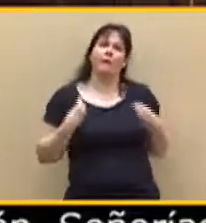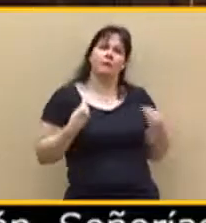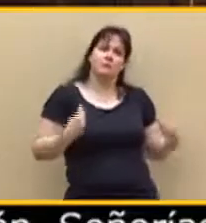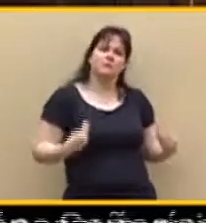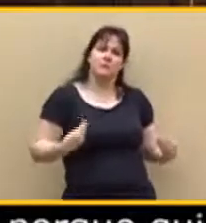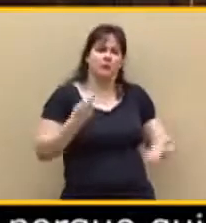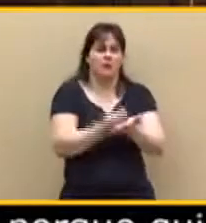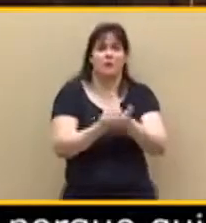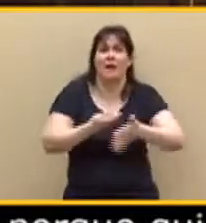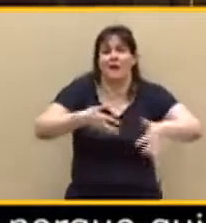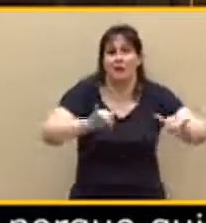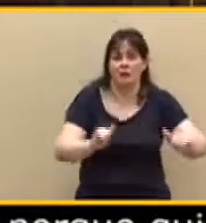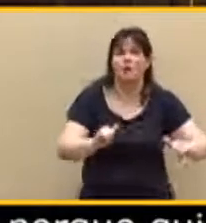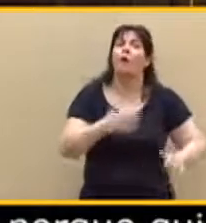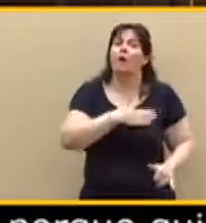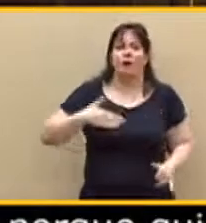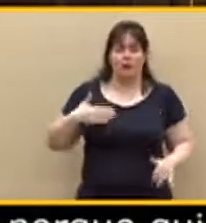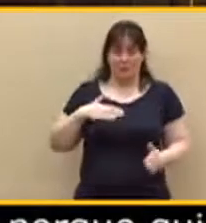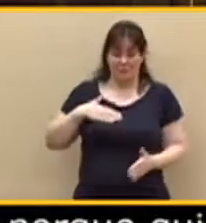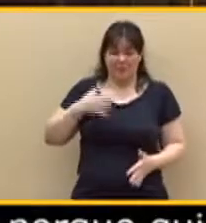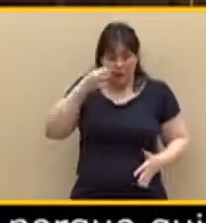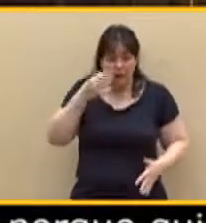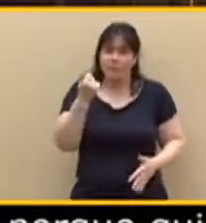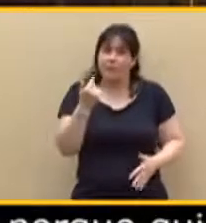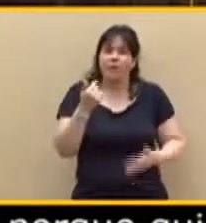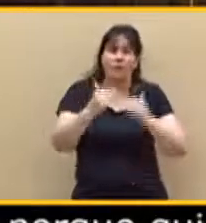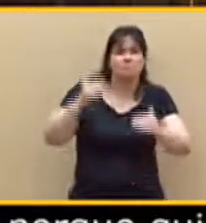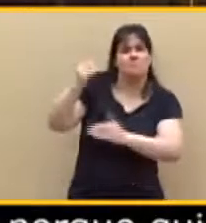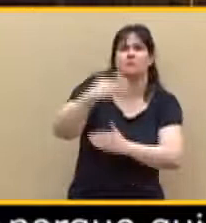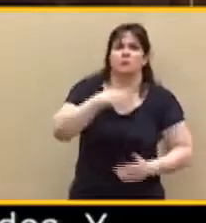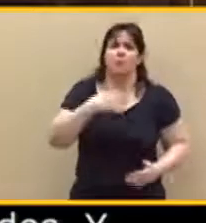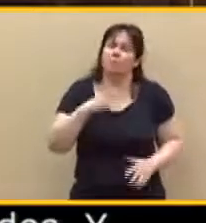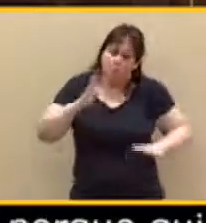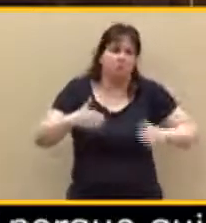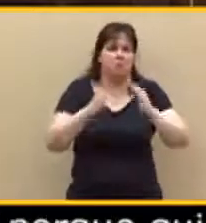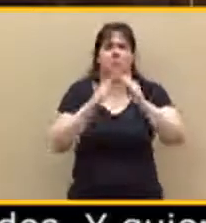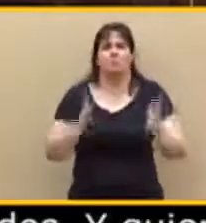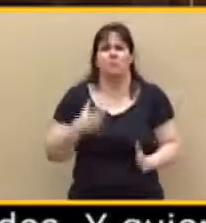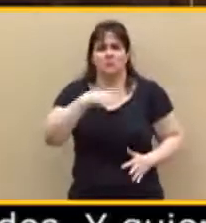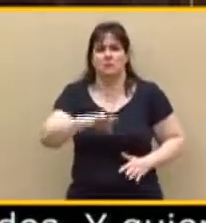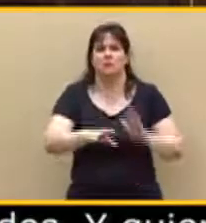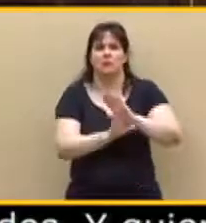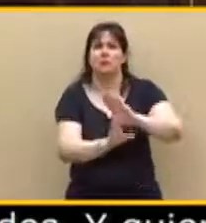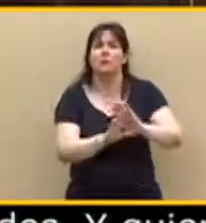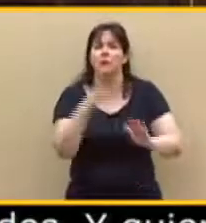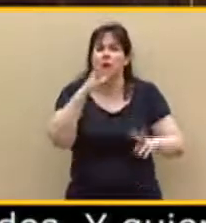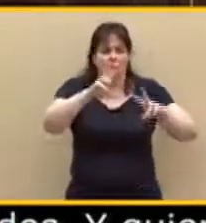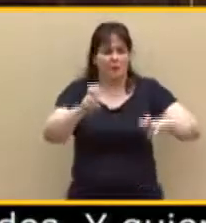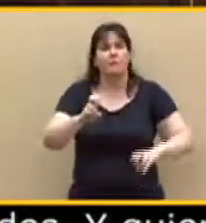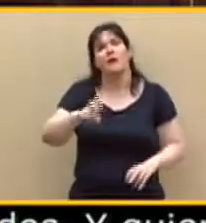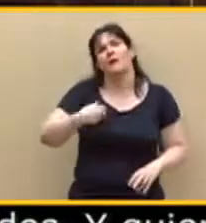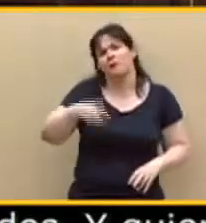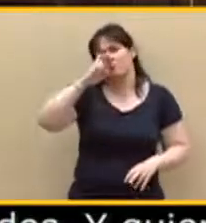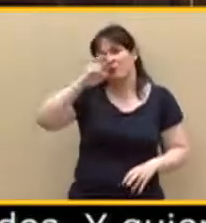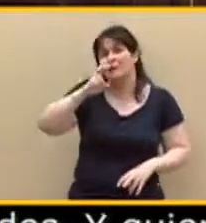sus posibilidades. Y quieren normalizar un modelo territorial caduco y nos cuentan que democracia es hacer lo que diga el Partido Popular y no lo que digan